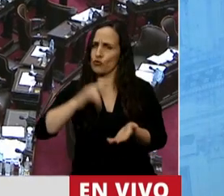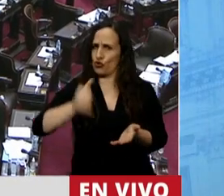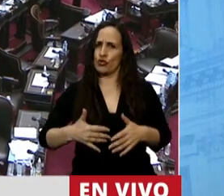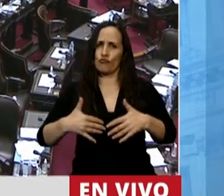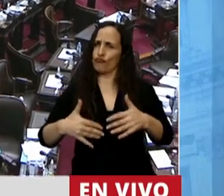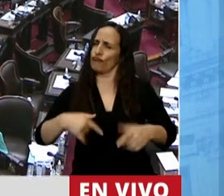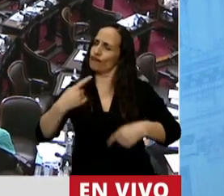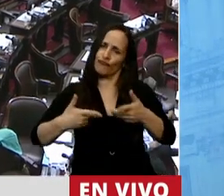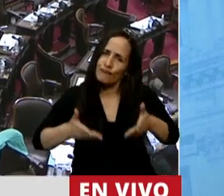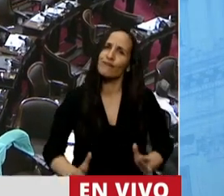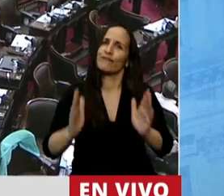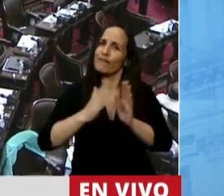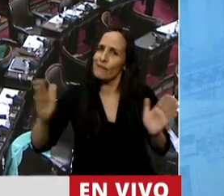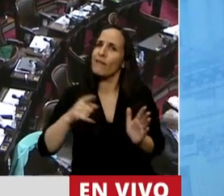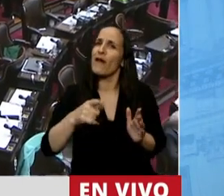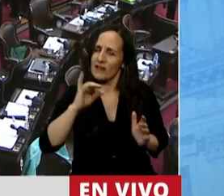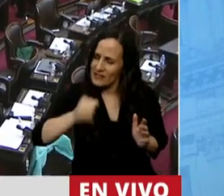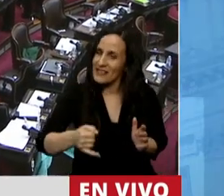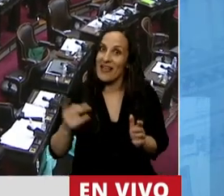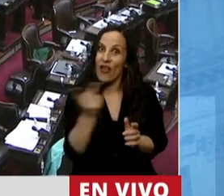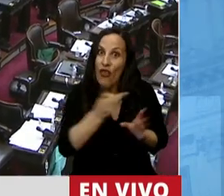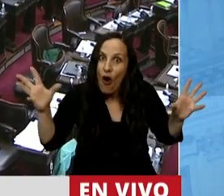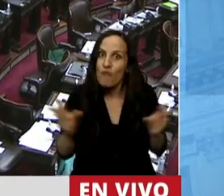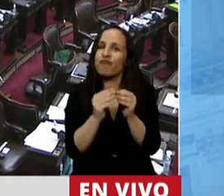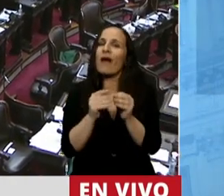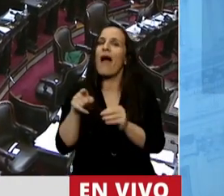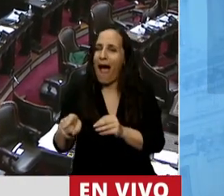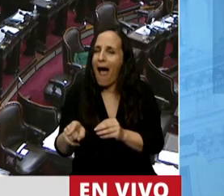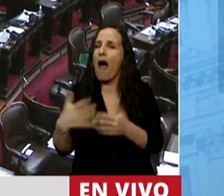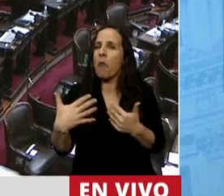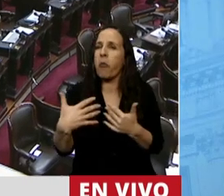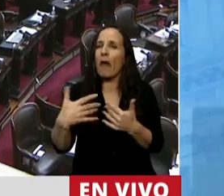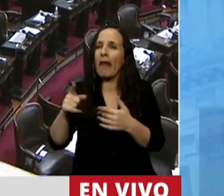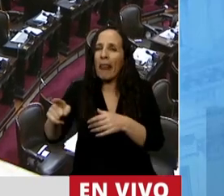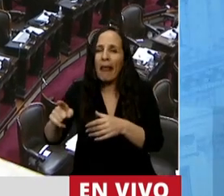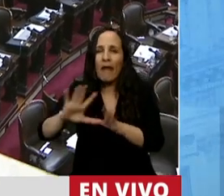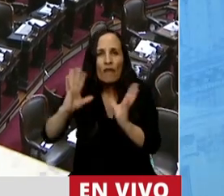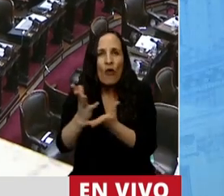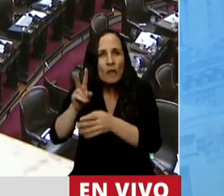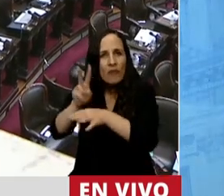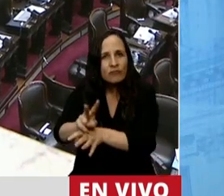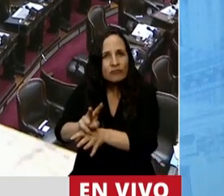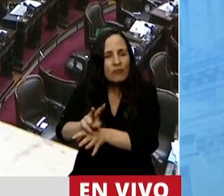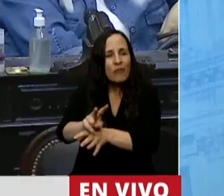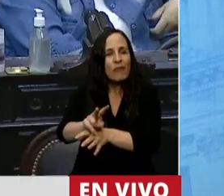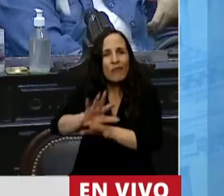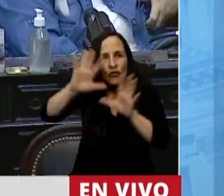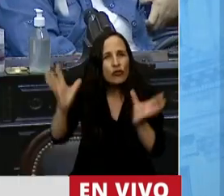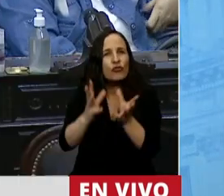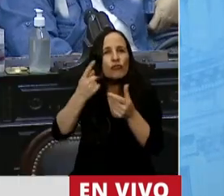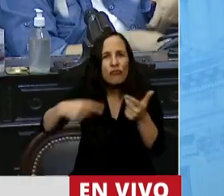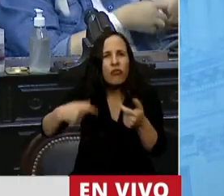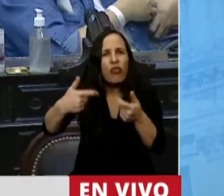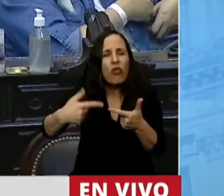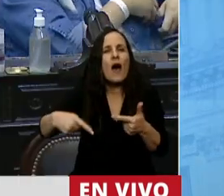embarazos, lograremos un abordaje integral que finalmente redundará en la